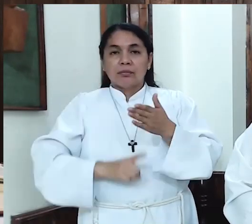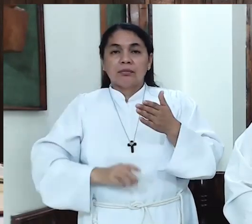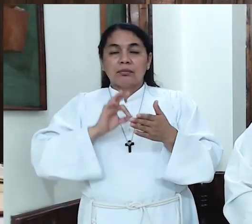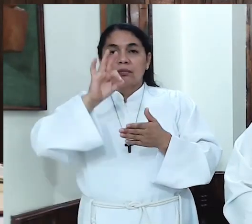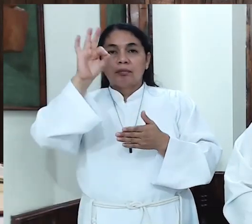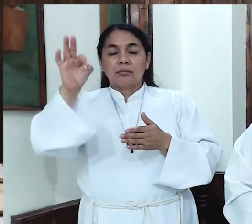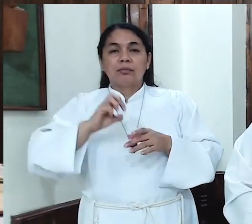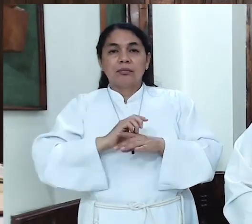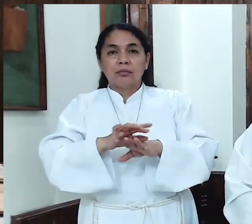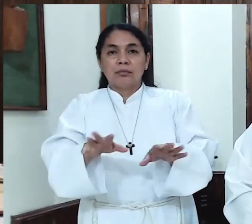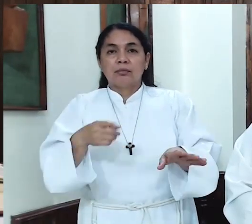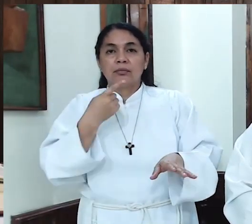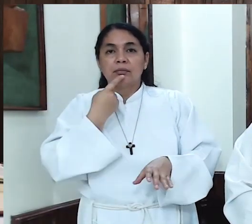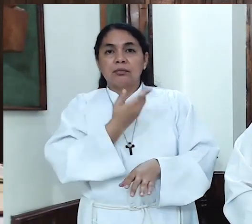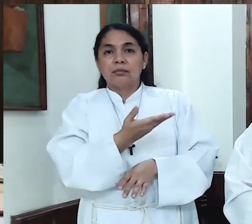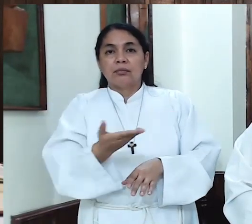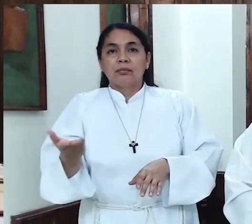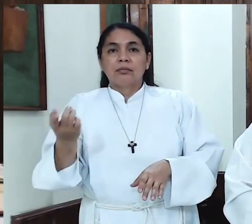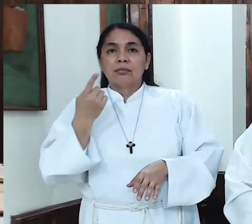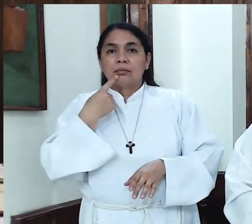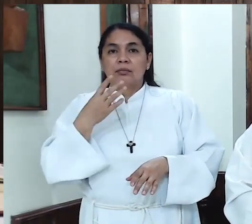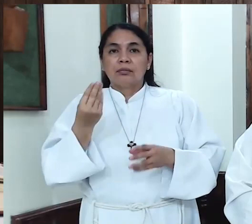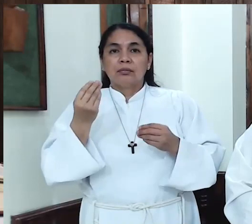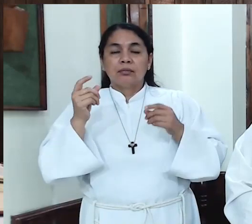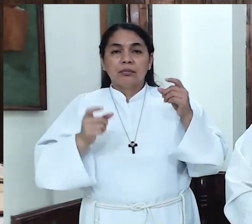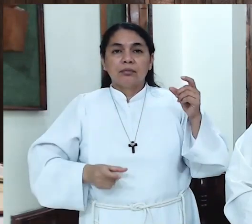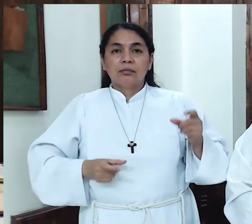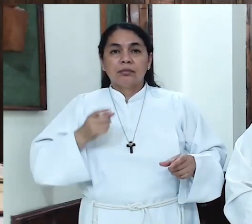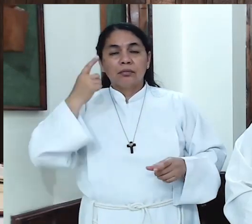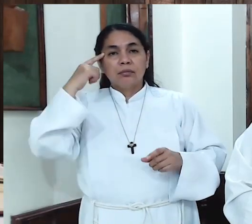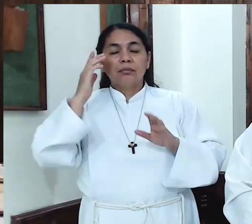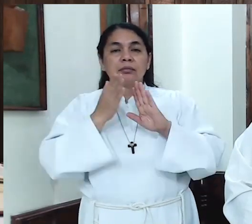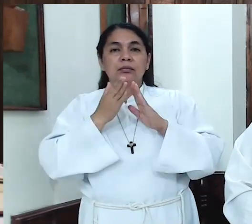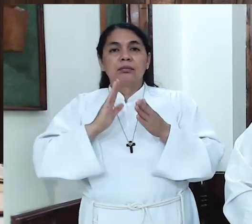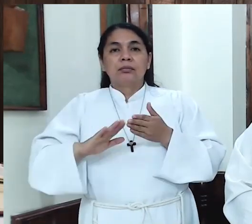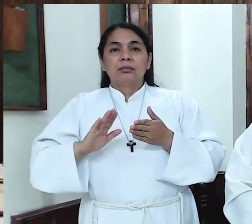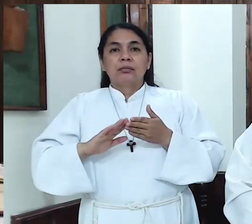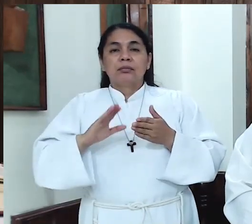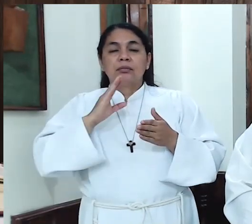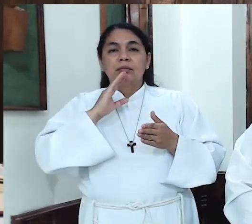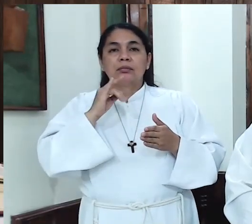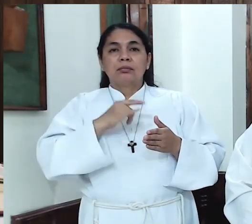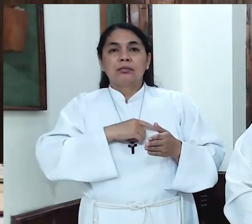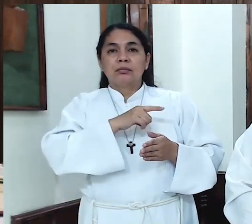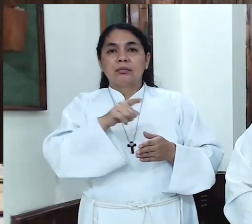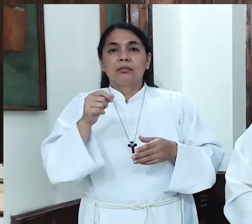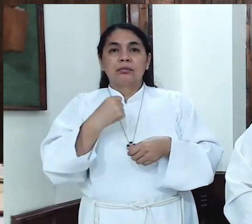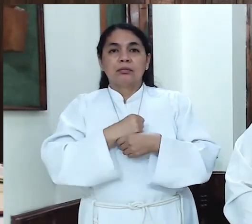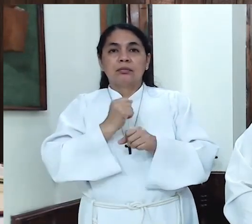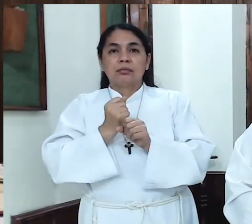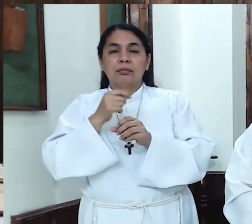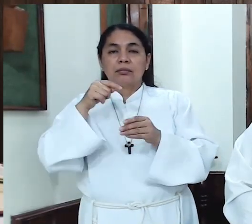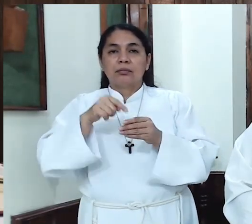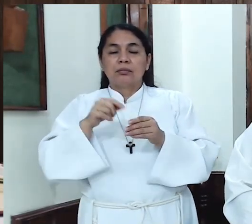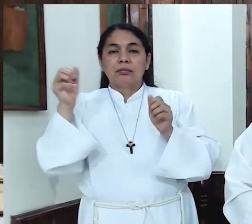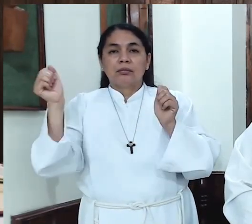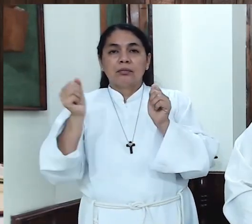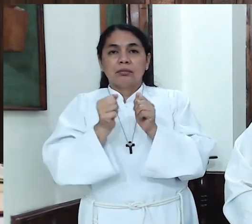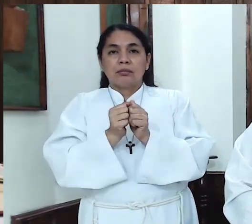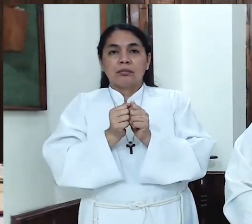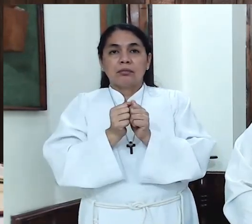nueva y eterna, que será derramada por ustedes y por muchos para el perdón de los